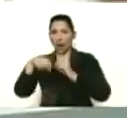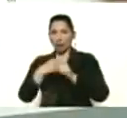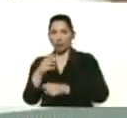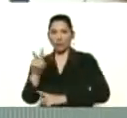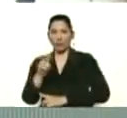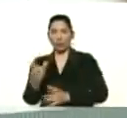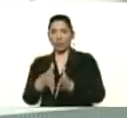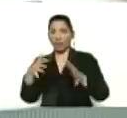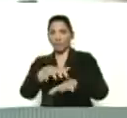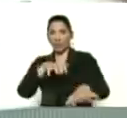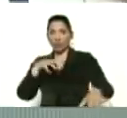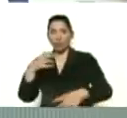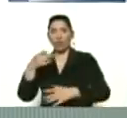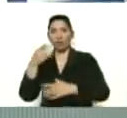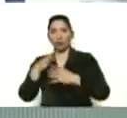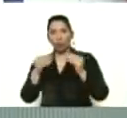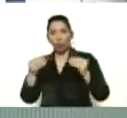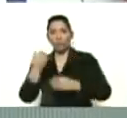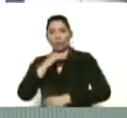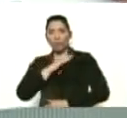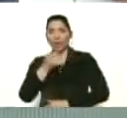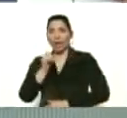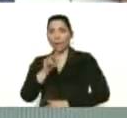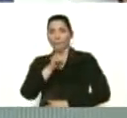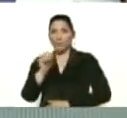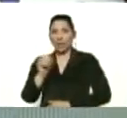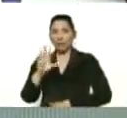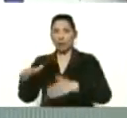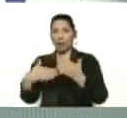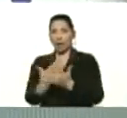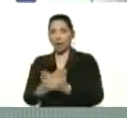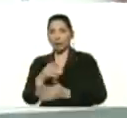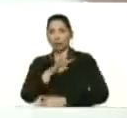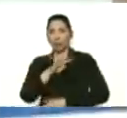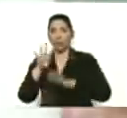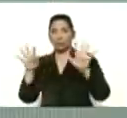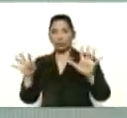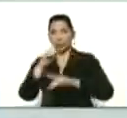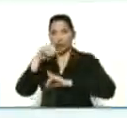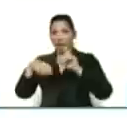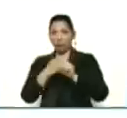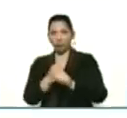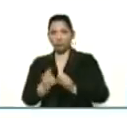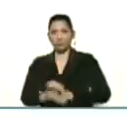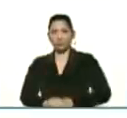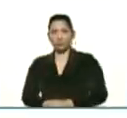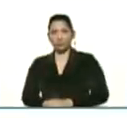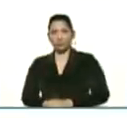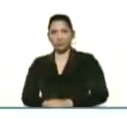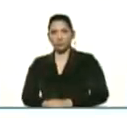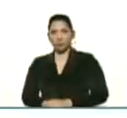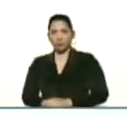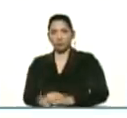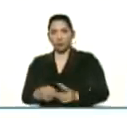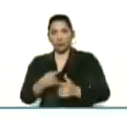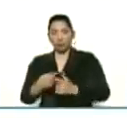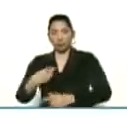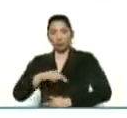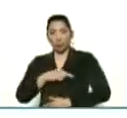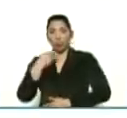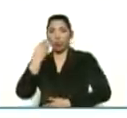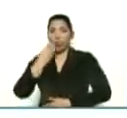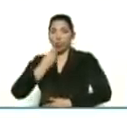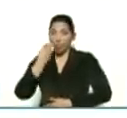la gran mayoría de los casos se encuentran entre los 20 y los 49 años de edad. Por tanto, nuestras jóvenes